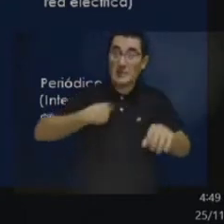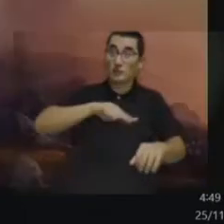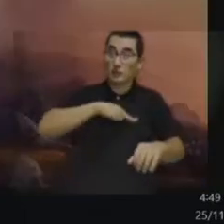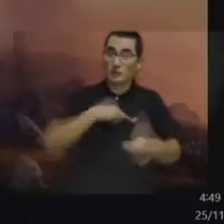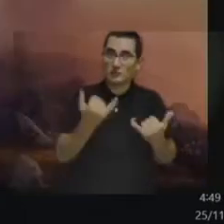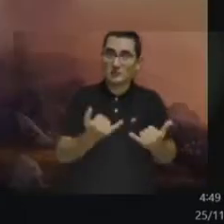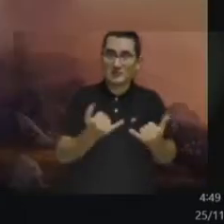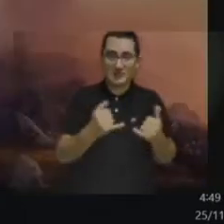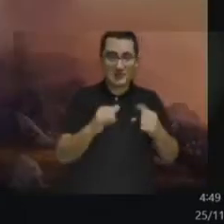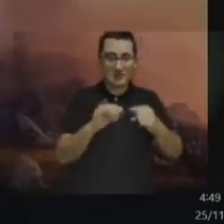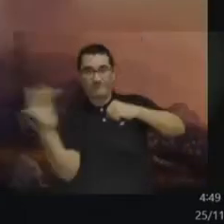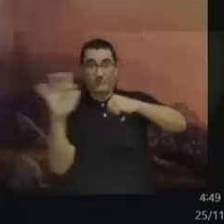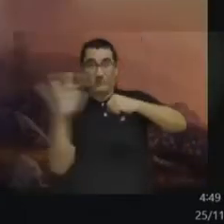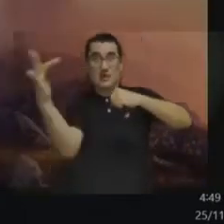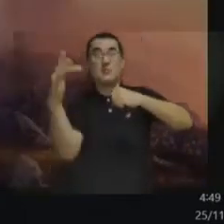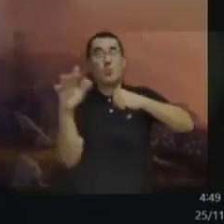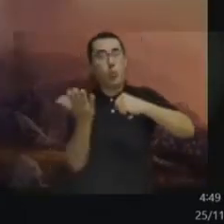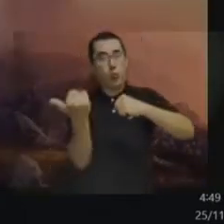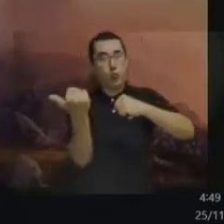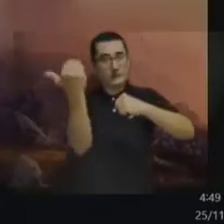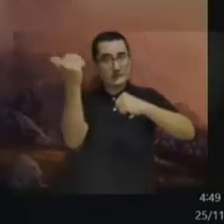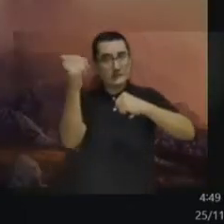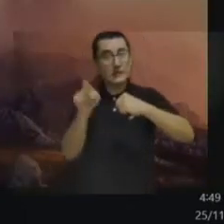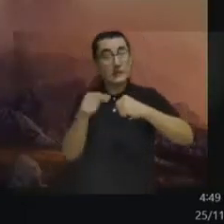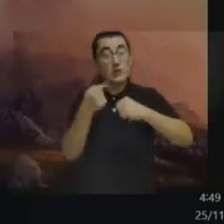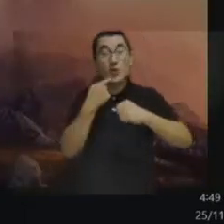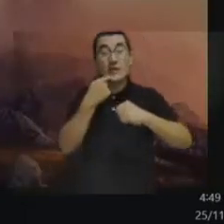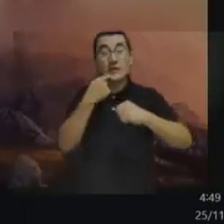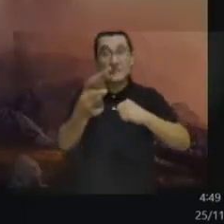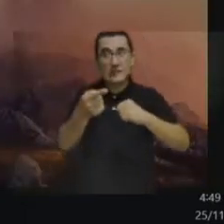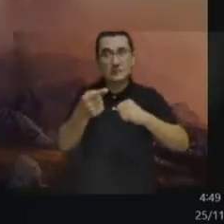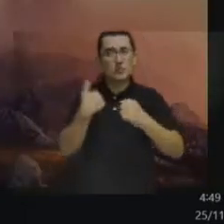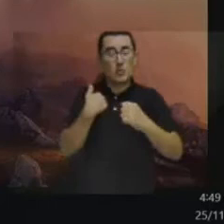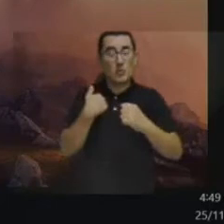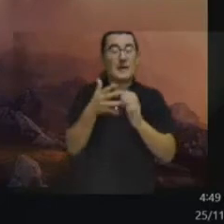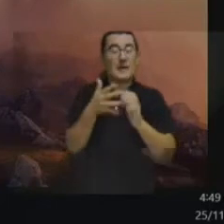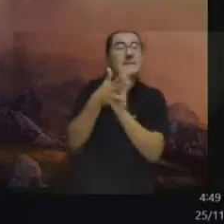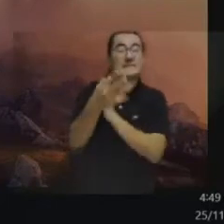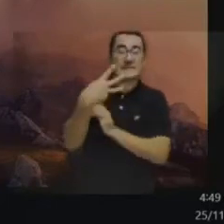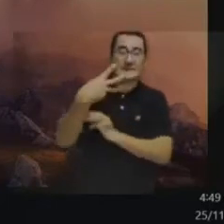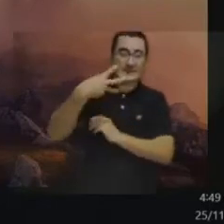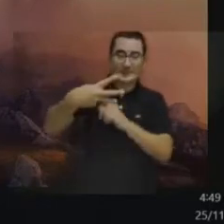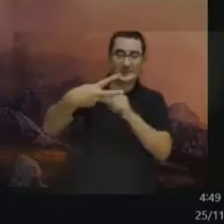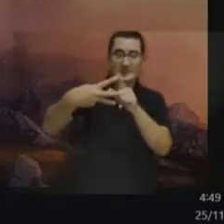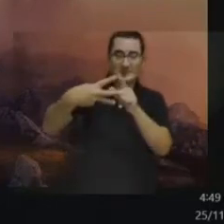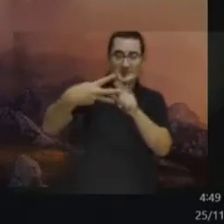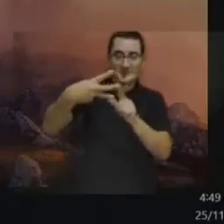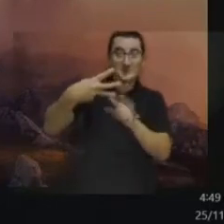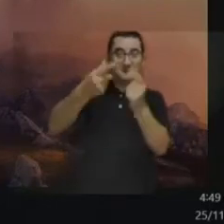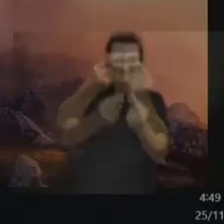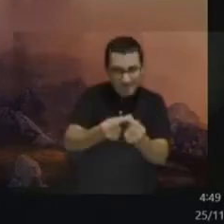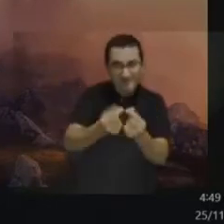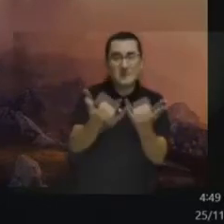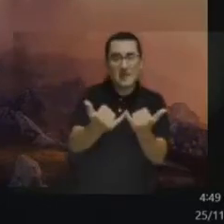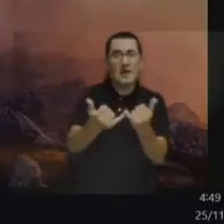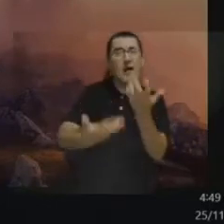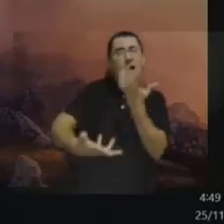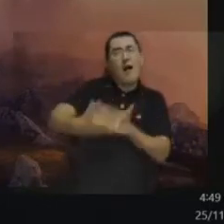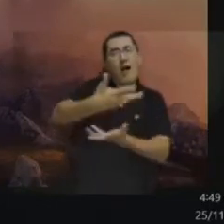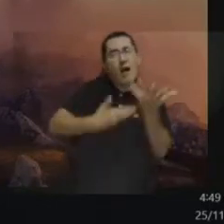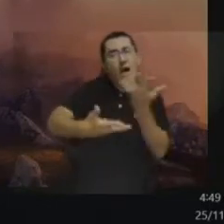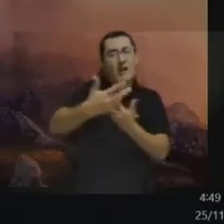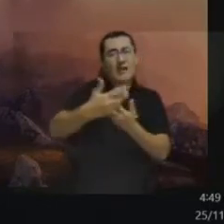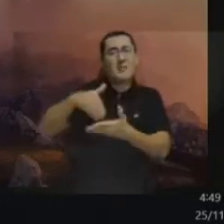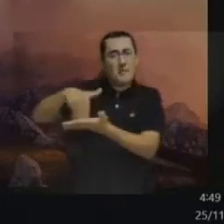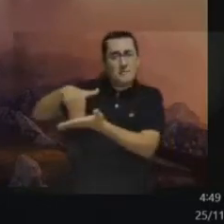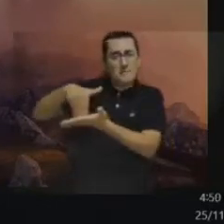en función de eso, quería dejarle tres mensajes principales sumados a los que nos han podido compartir hoy los panelistas. El primero de